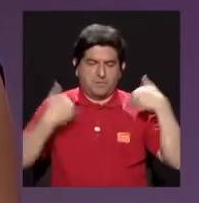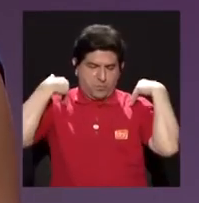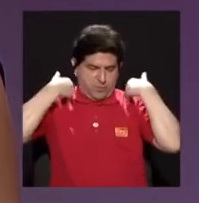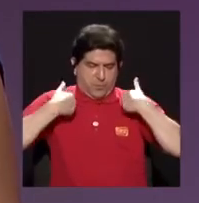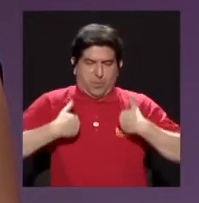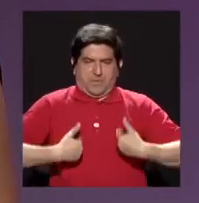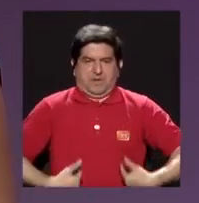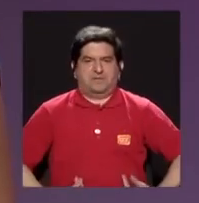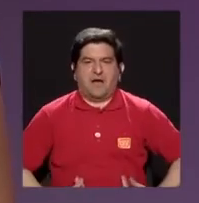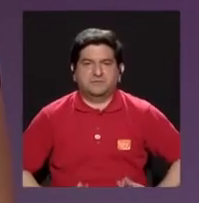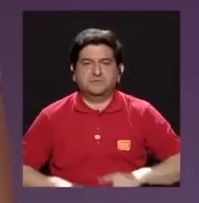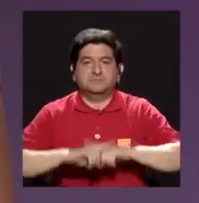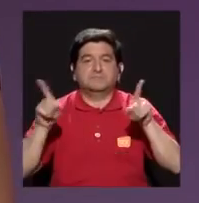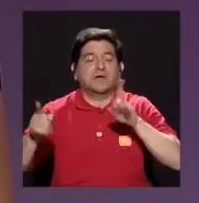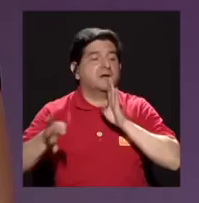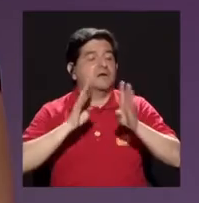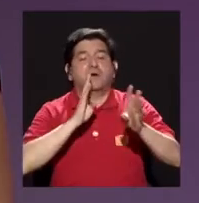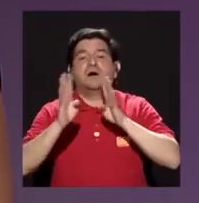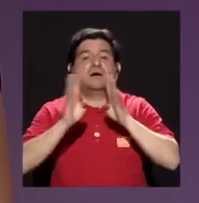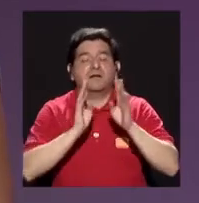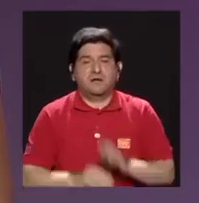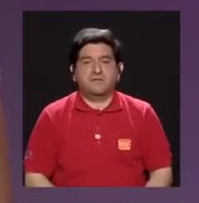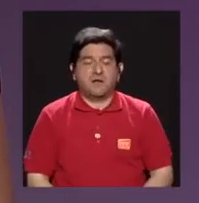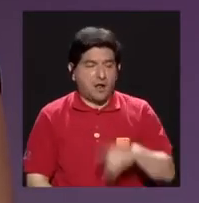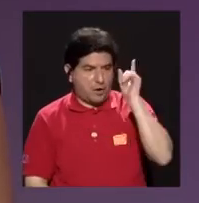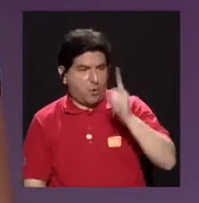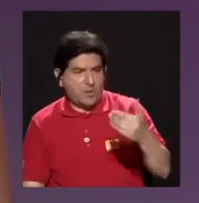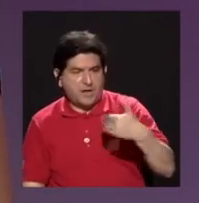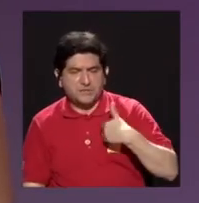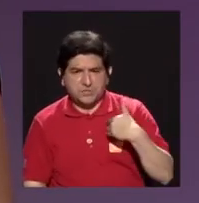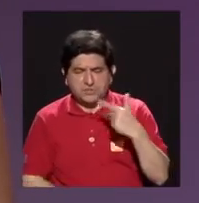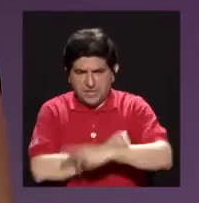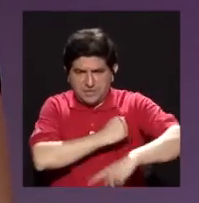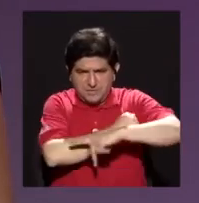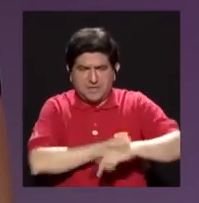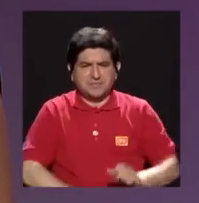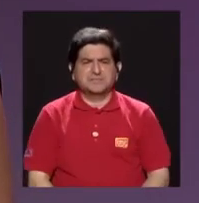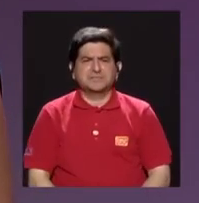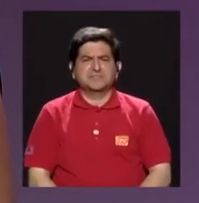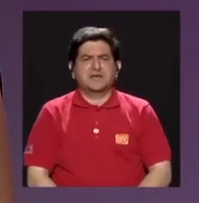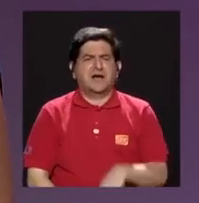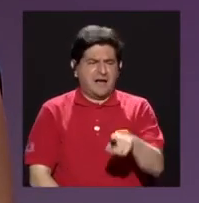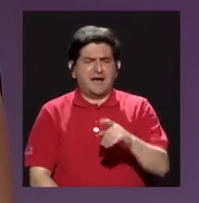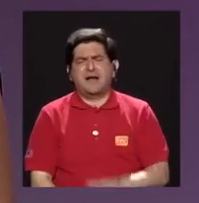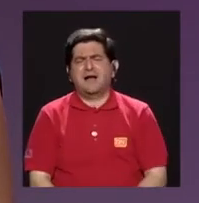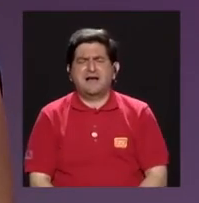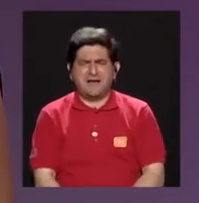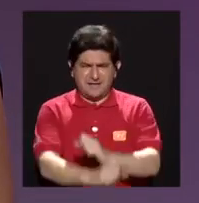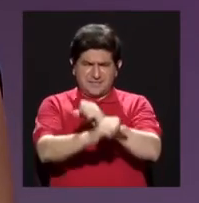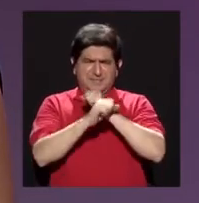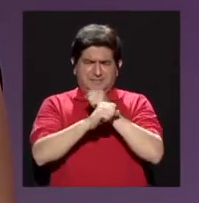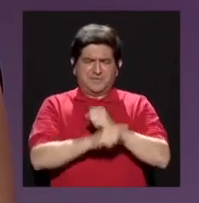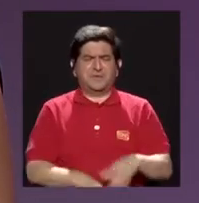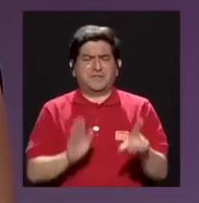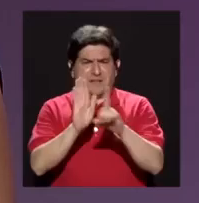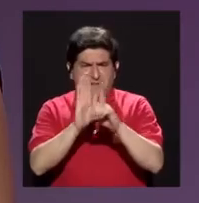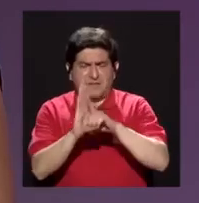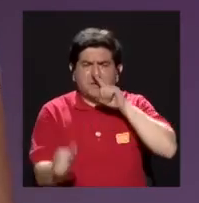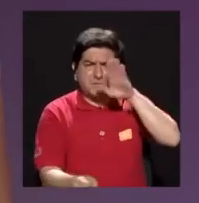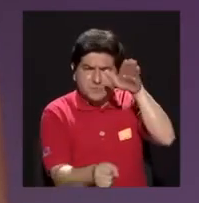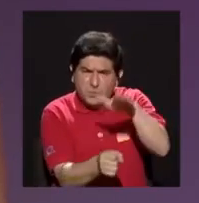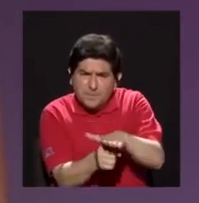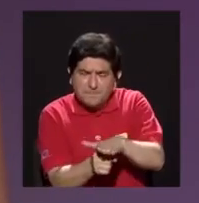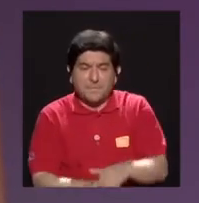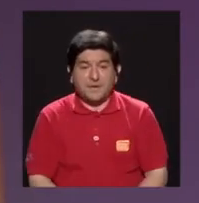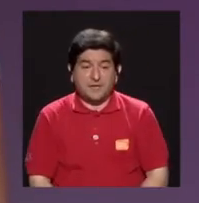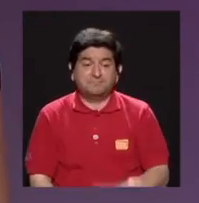humanidad. Pero al hablar de la obligación que tienen los estados de garantizar derechos sin discriminación alguna, entender que, bueno,